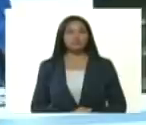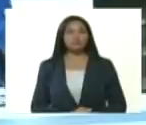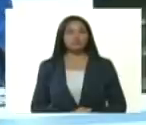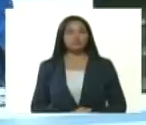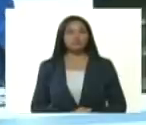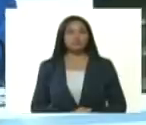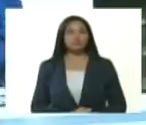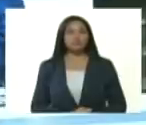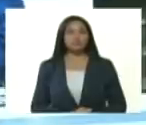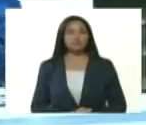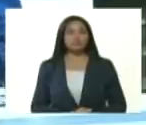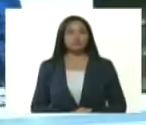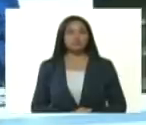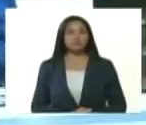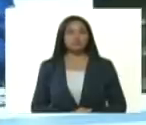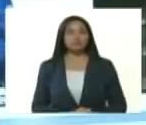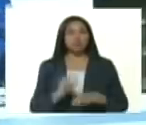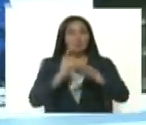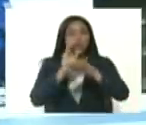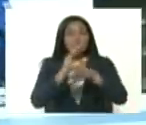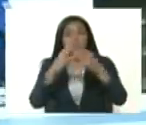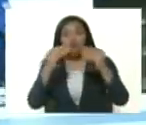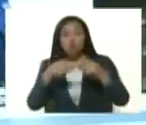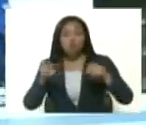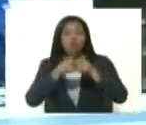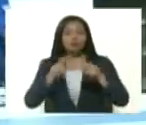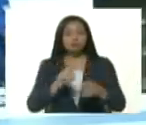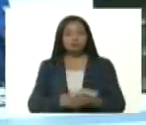protege a todos,